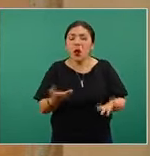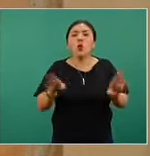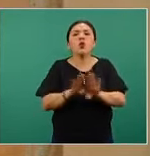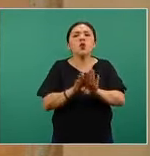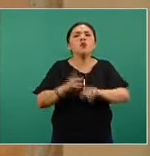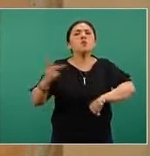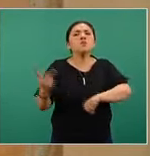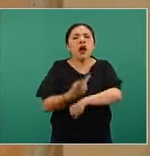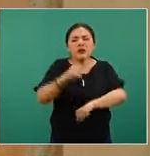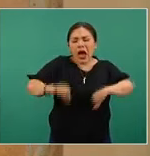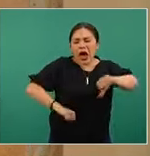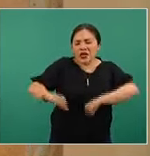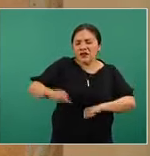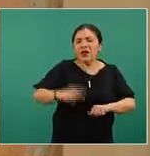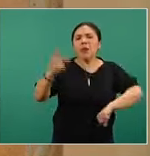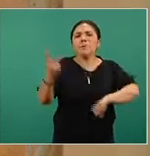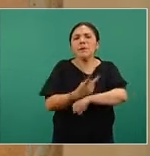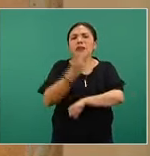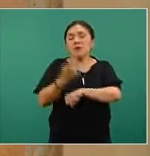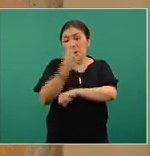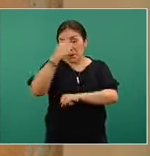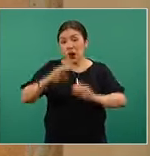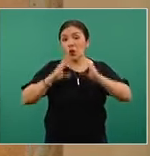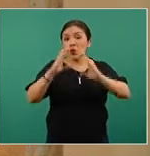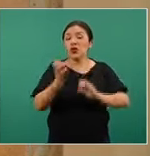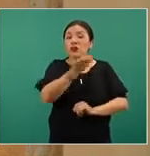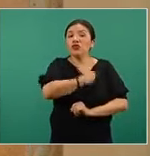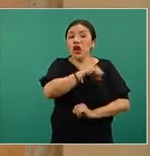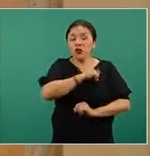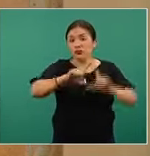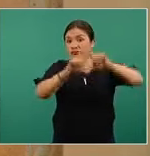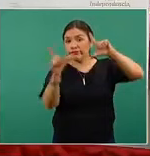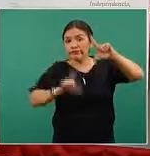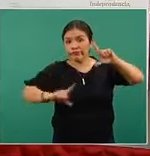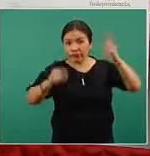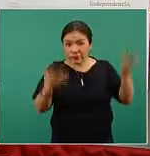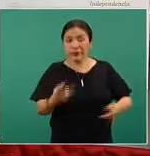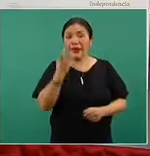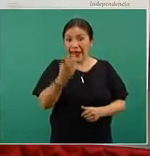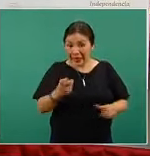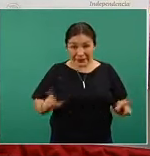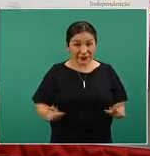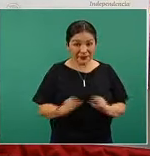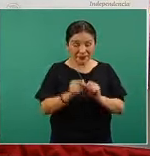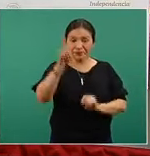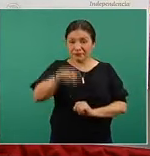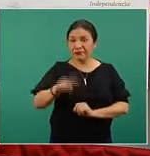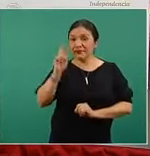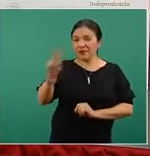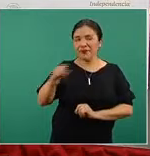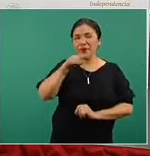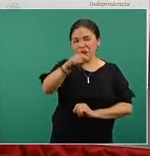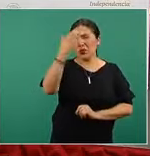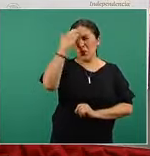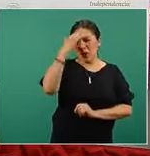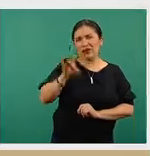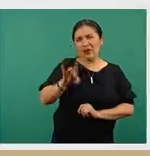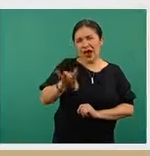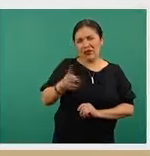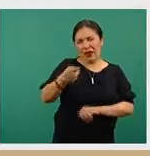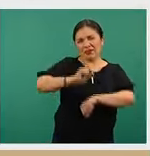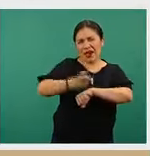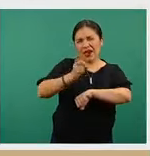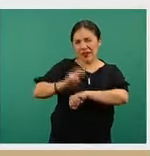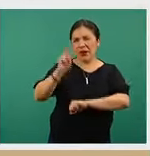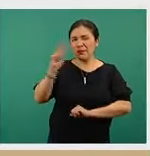también las acciones en materia de salud a nivel nacional dicho esto pues es un gráfico que ustedes ya conocen muy bien